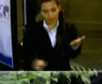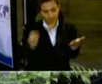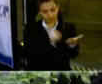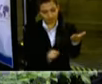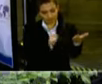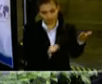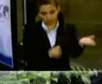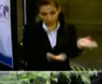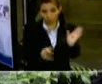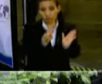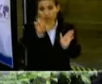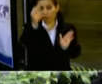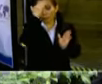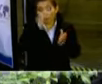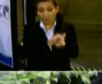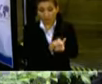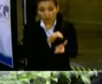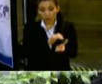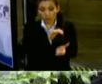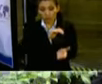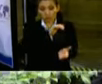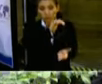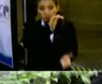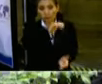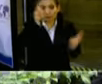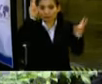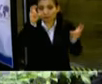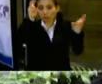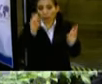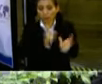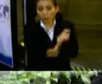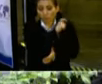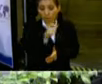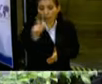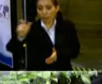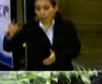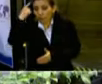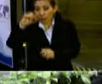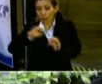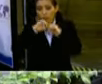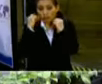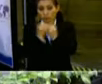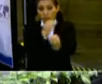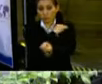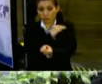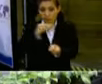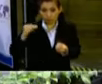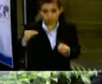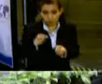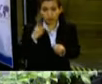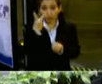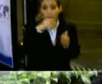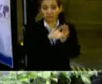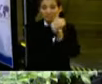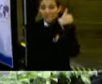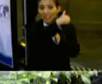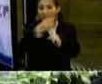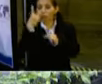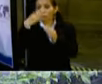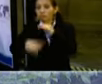se reconoce que el incremento en materia de contribuciones a organismos internacionales del 2006